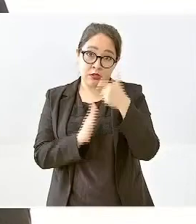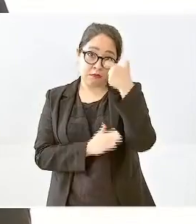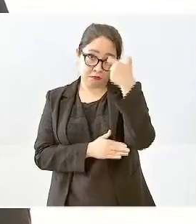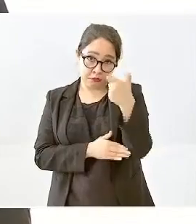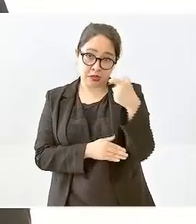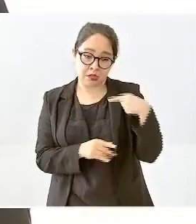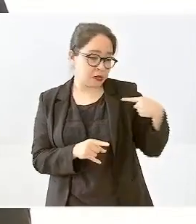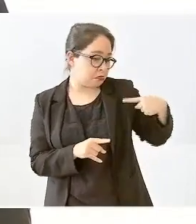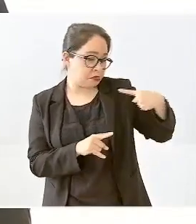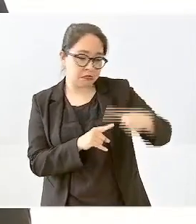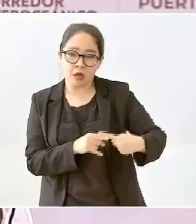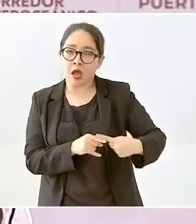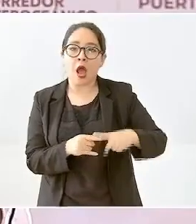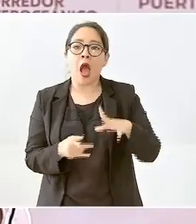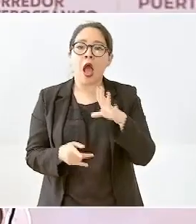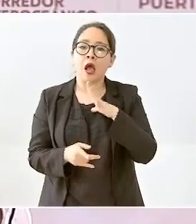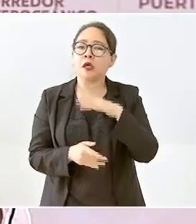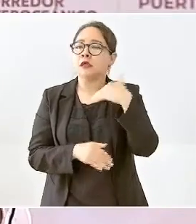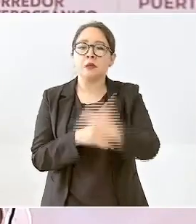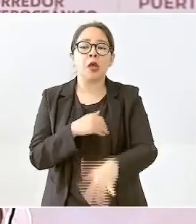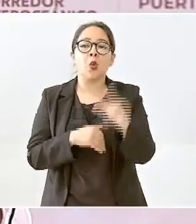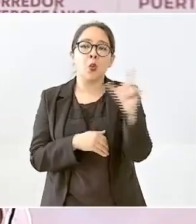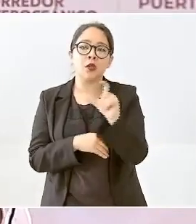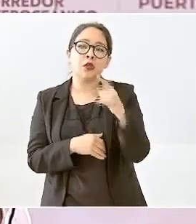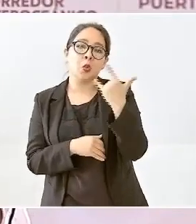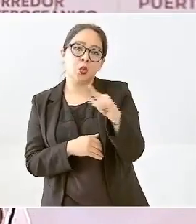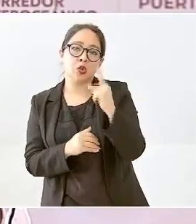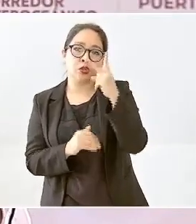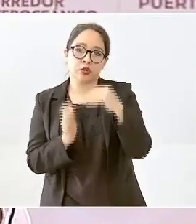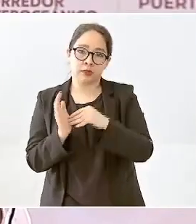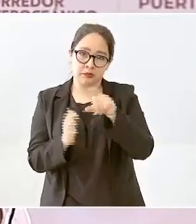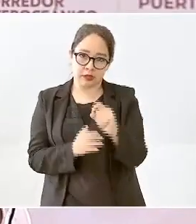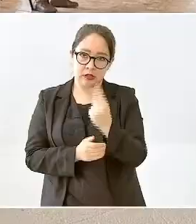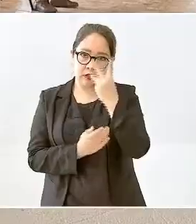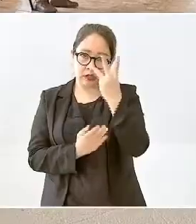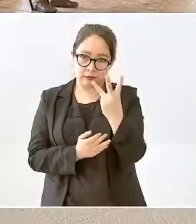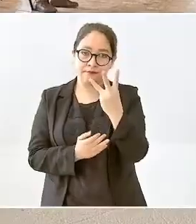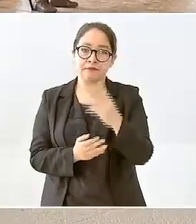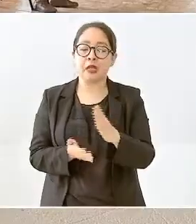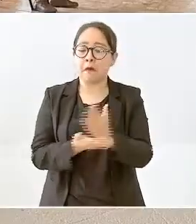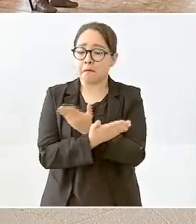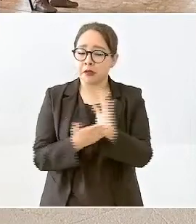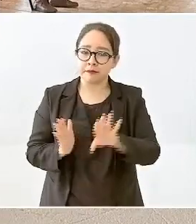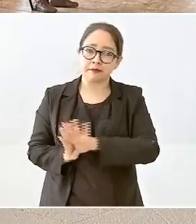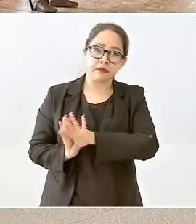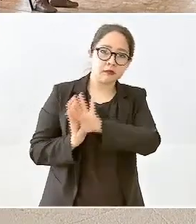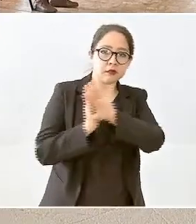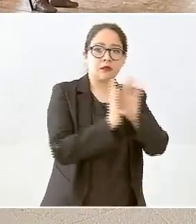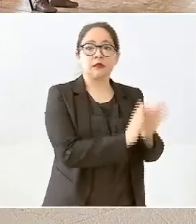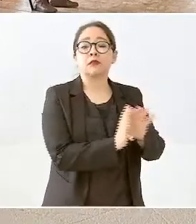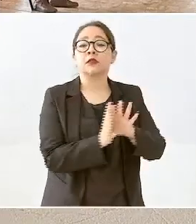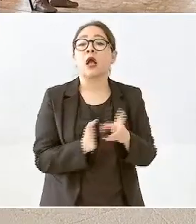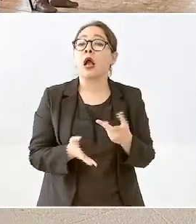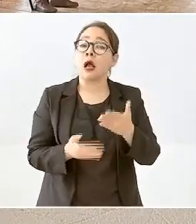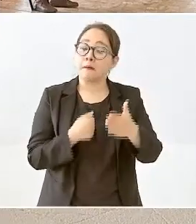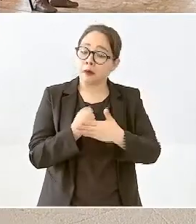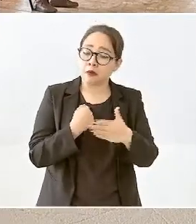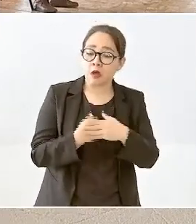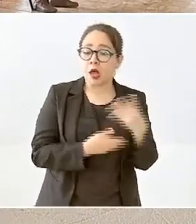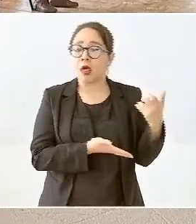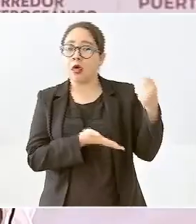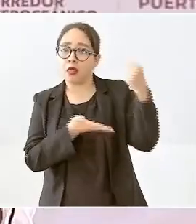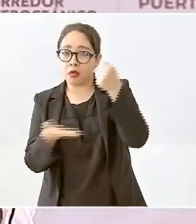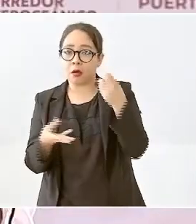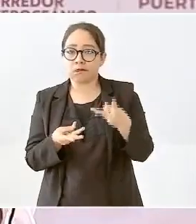obra se terminará en julio de 2023. Adicionalmente, se invertirán